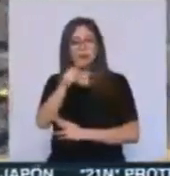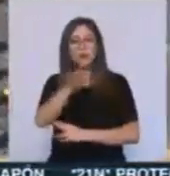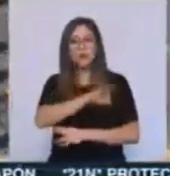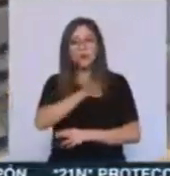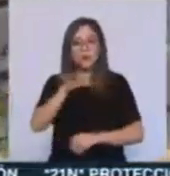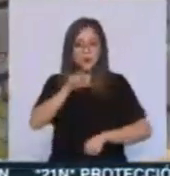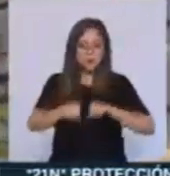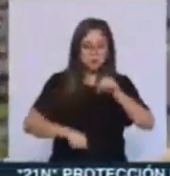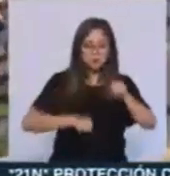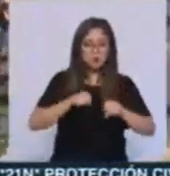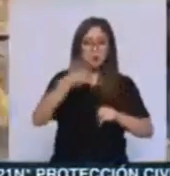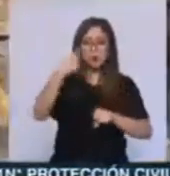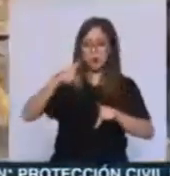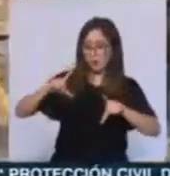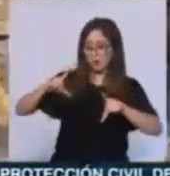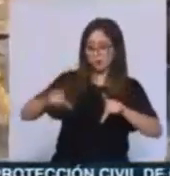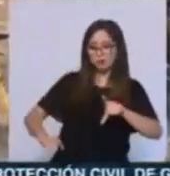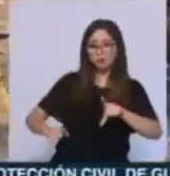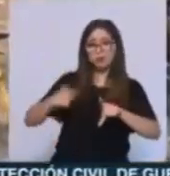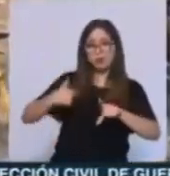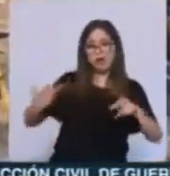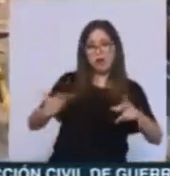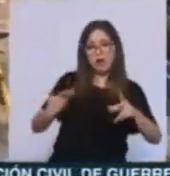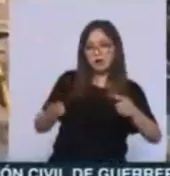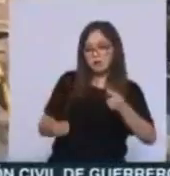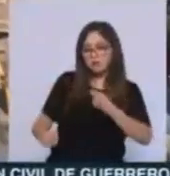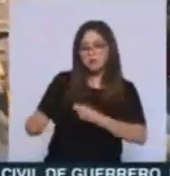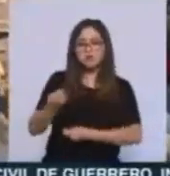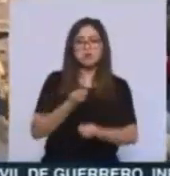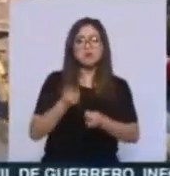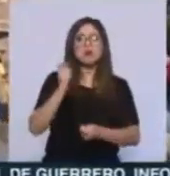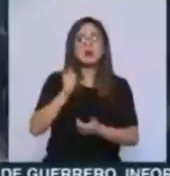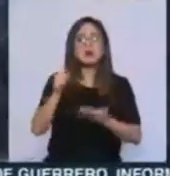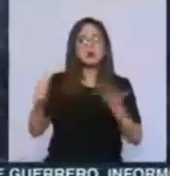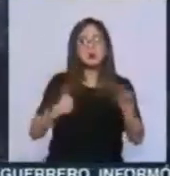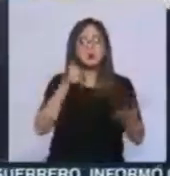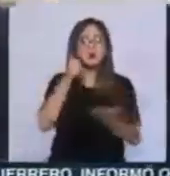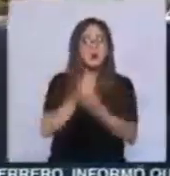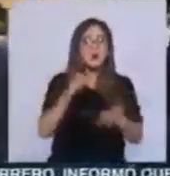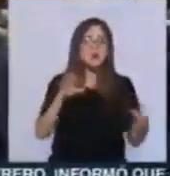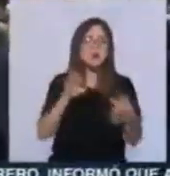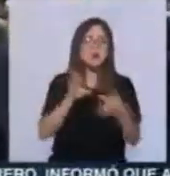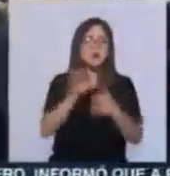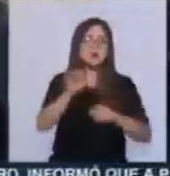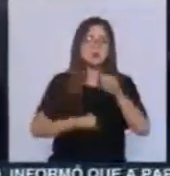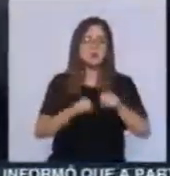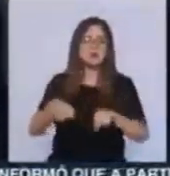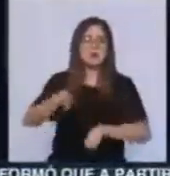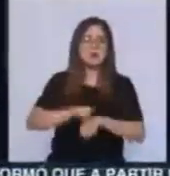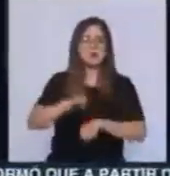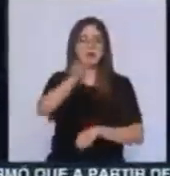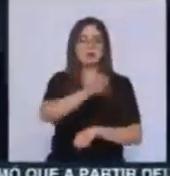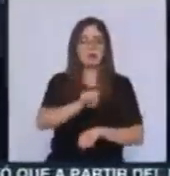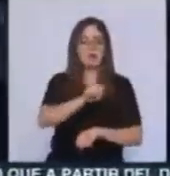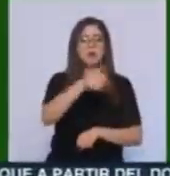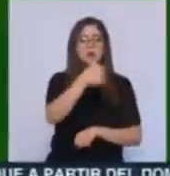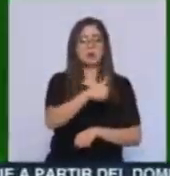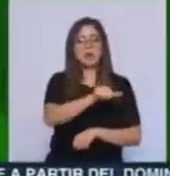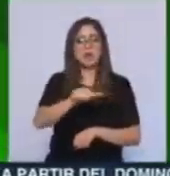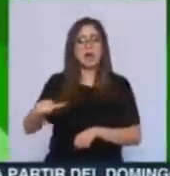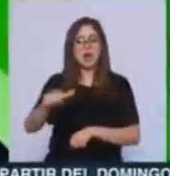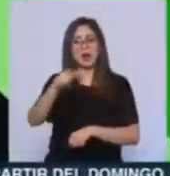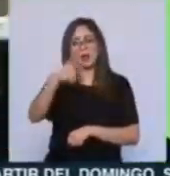una foto impresa de su autoría e intercambiarla con el tema La ciudad y la bicicleta, el sábado de 18 a 20 horas.